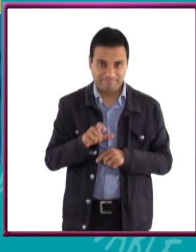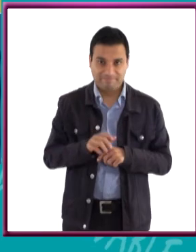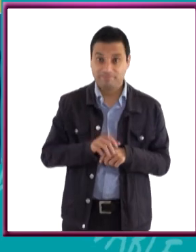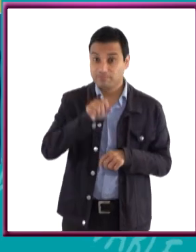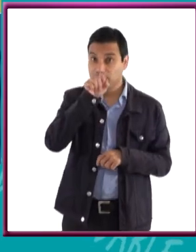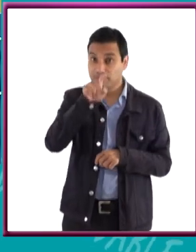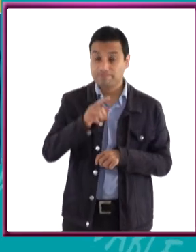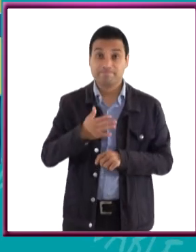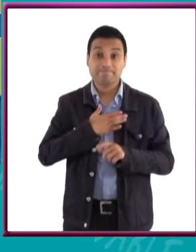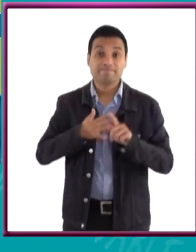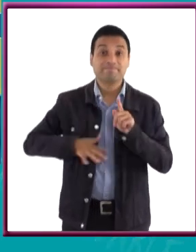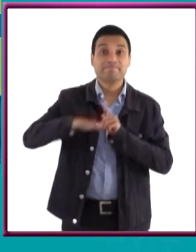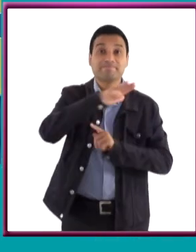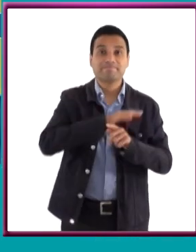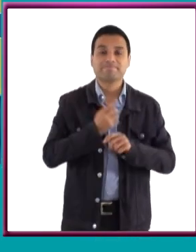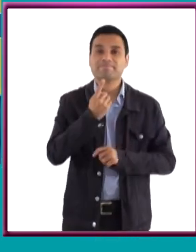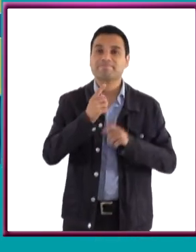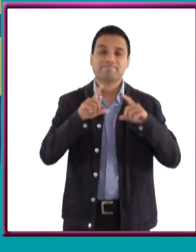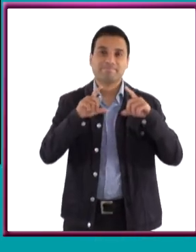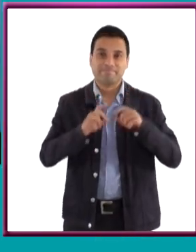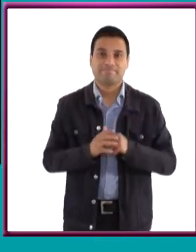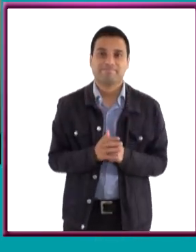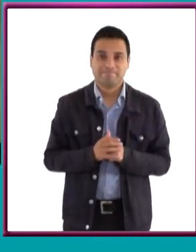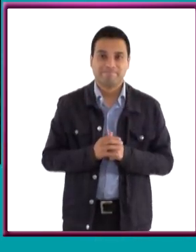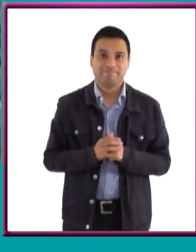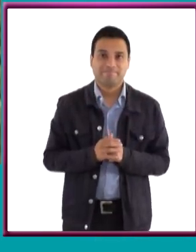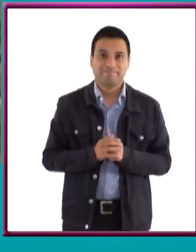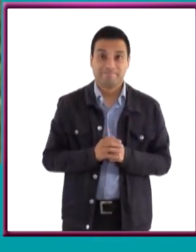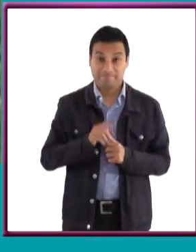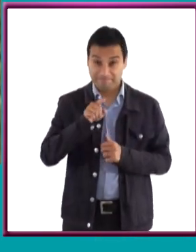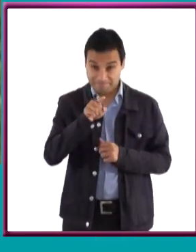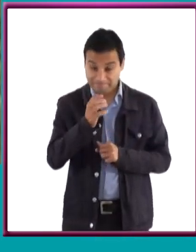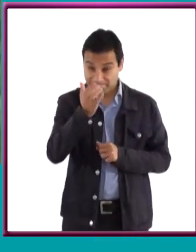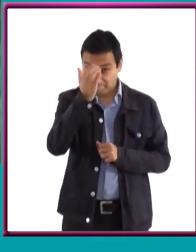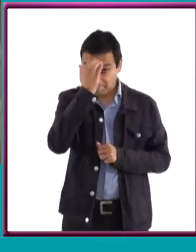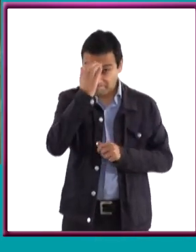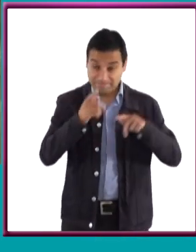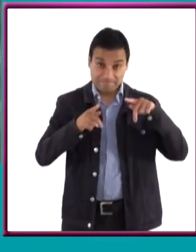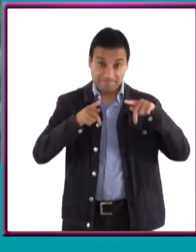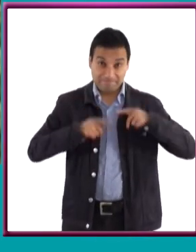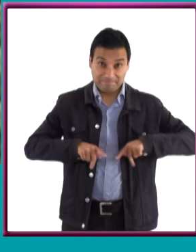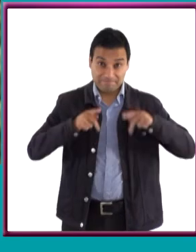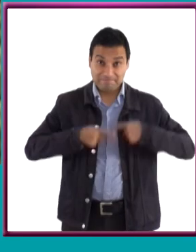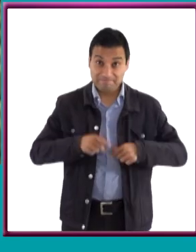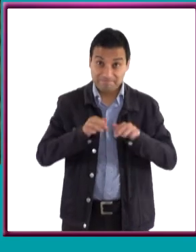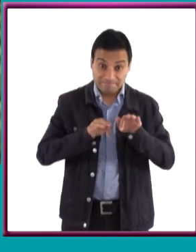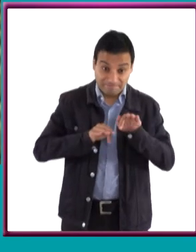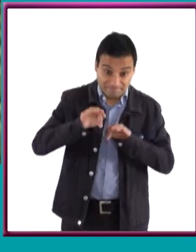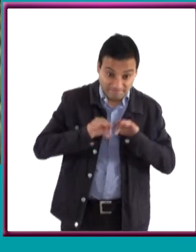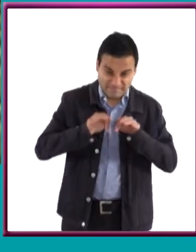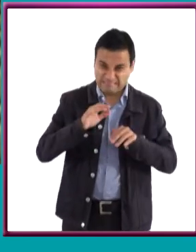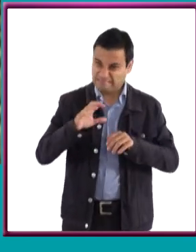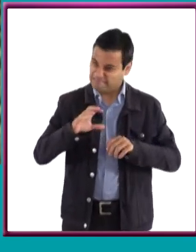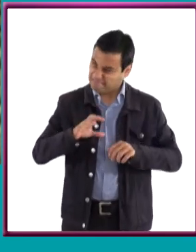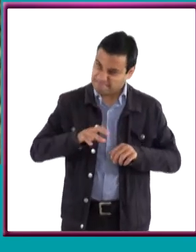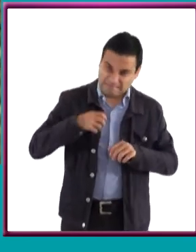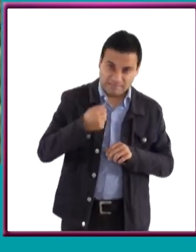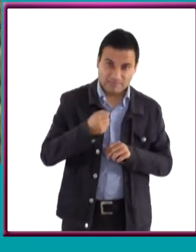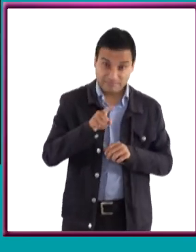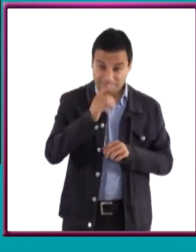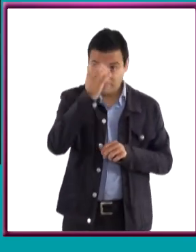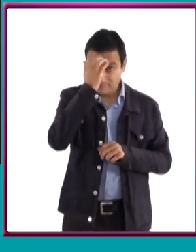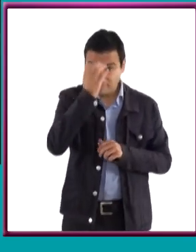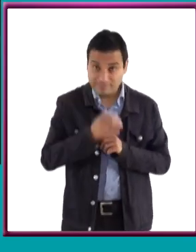FotográficaMX y Mi Entorno en una foto. ¿Conoces a alguien que trabaje en una actividad que implique un esfuerzo